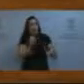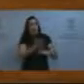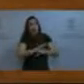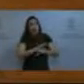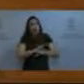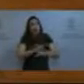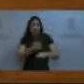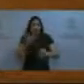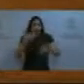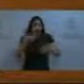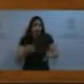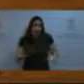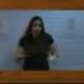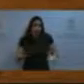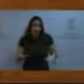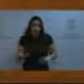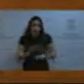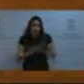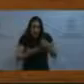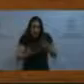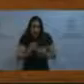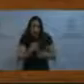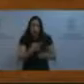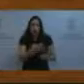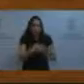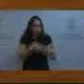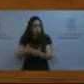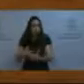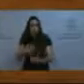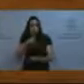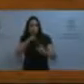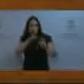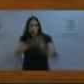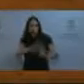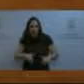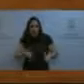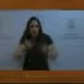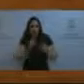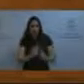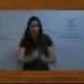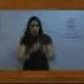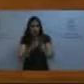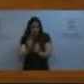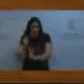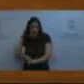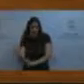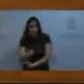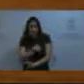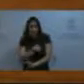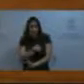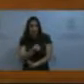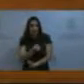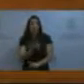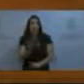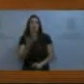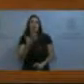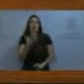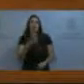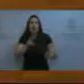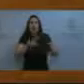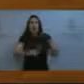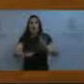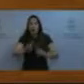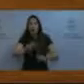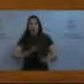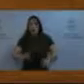la práctica mantiene una actitud obstruccionista en la investigación de estos asuntos, entre otros del conflicto con